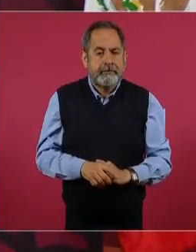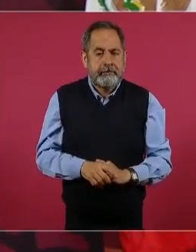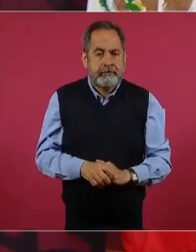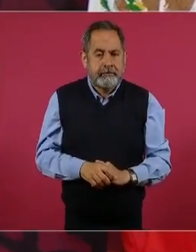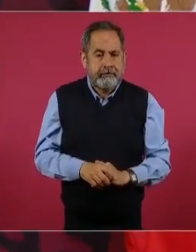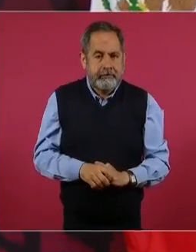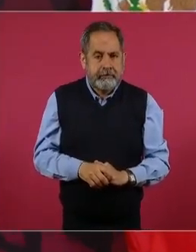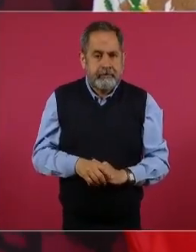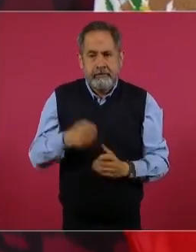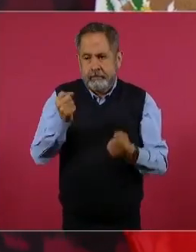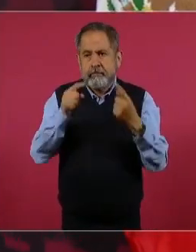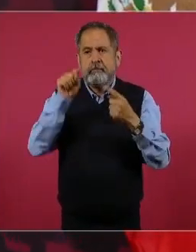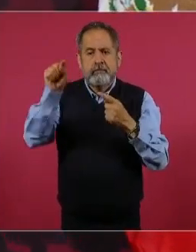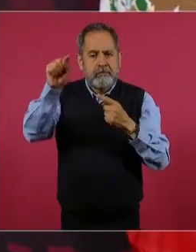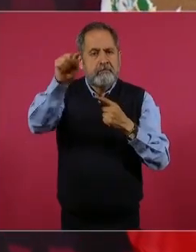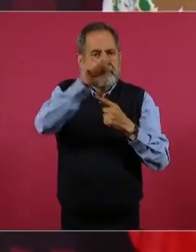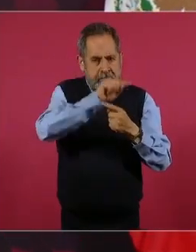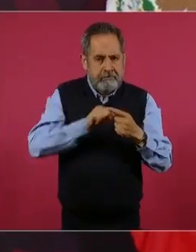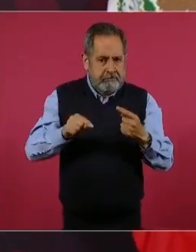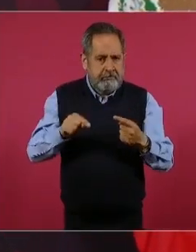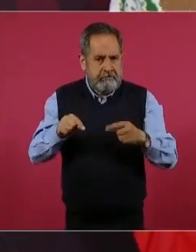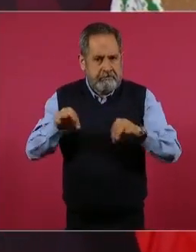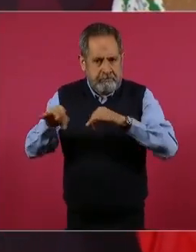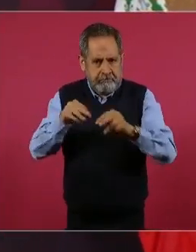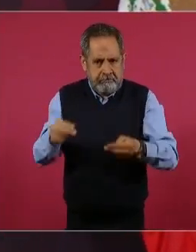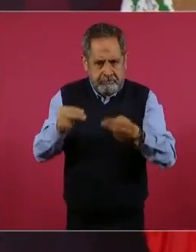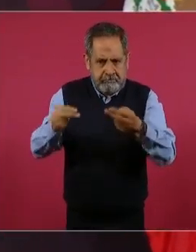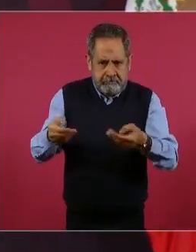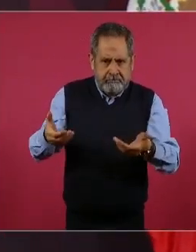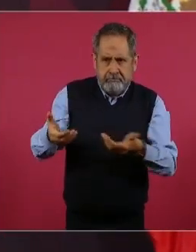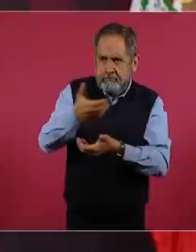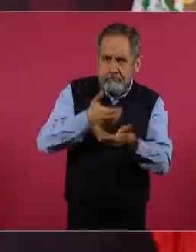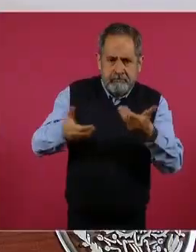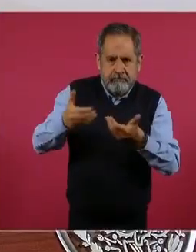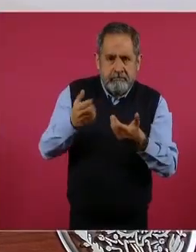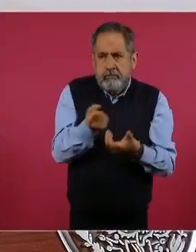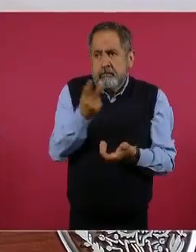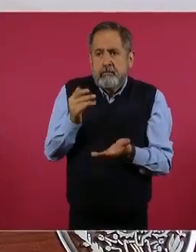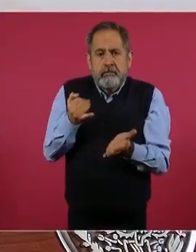tienen actividad comercial,